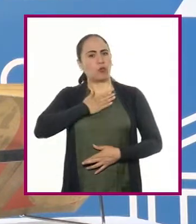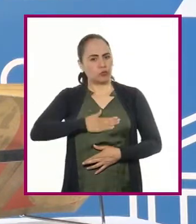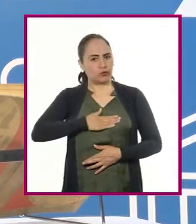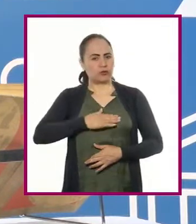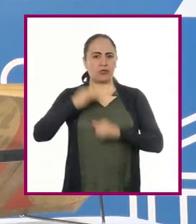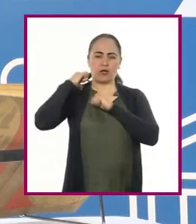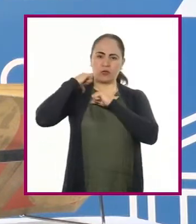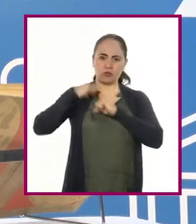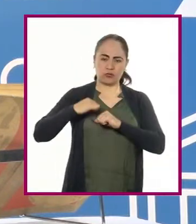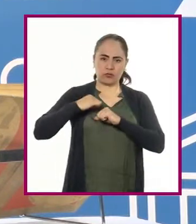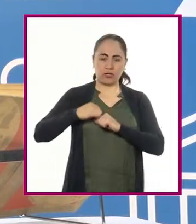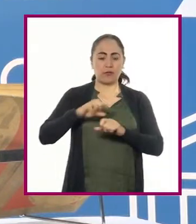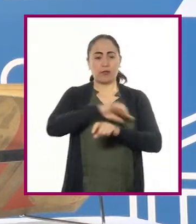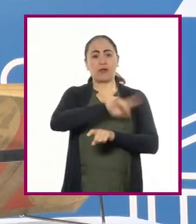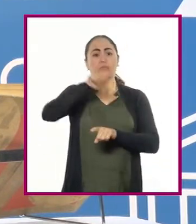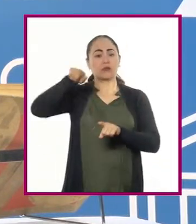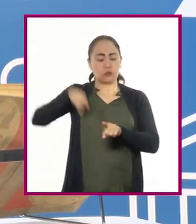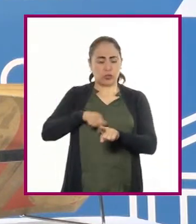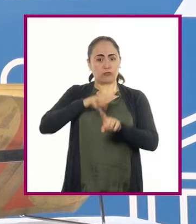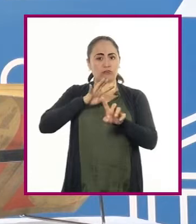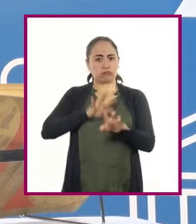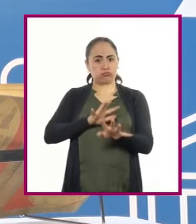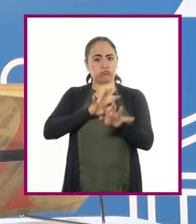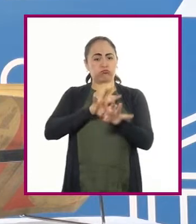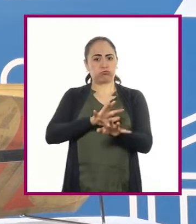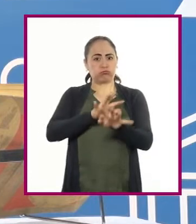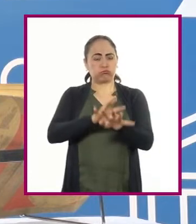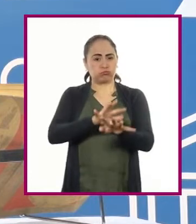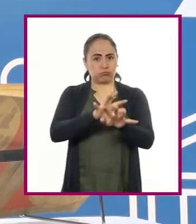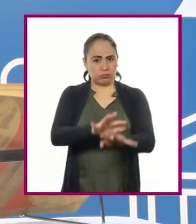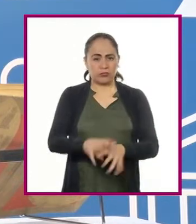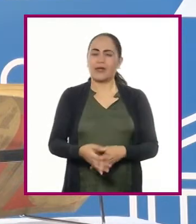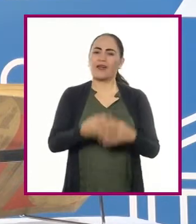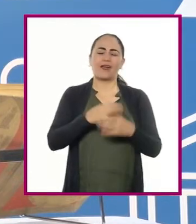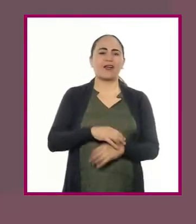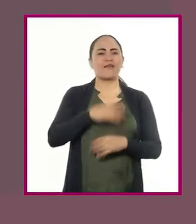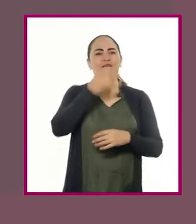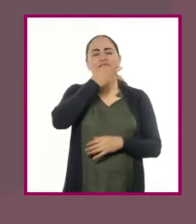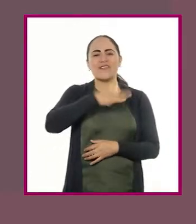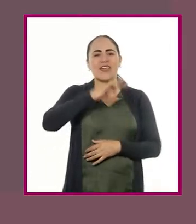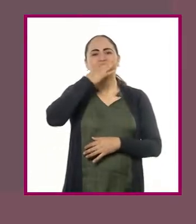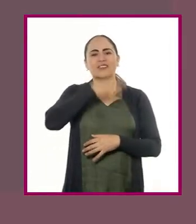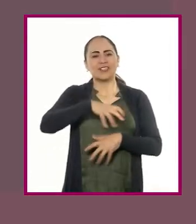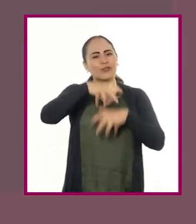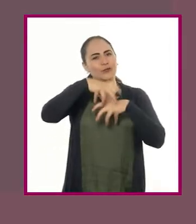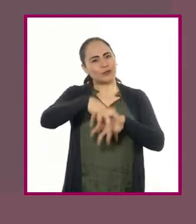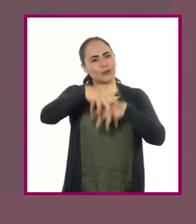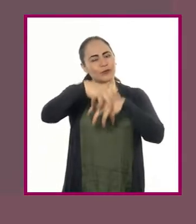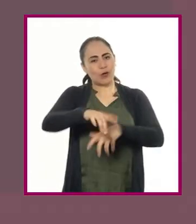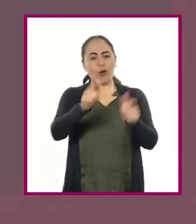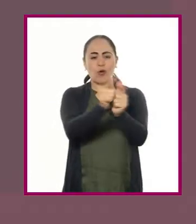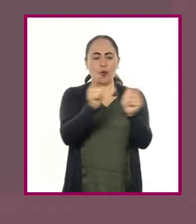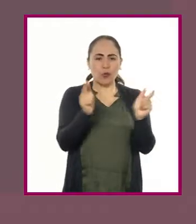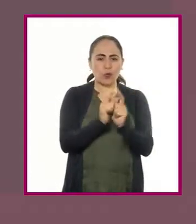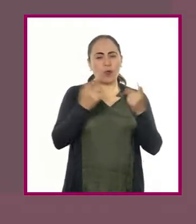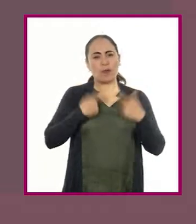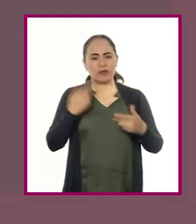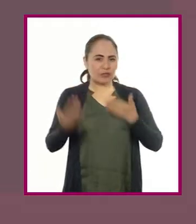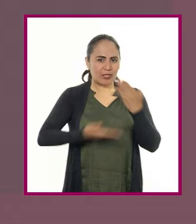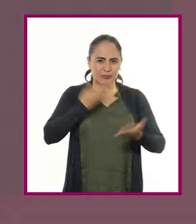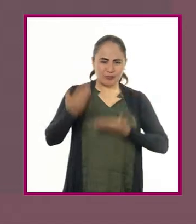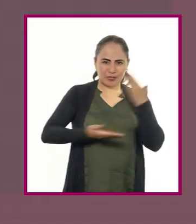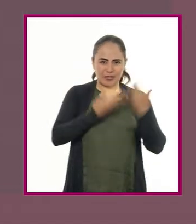Lo seguía una alegre comparsa que marcaba un tono festivo de la celebración. Un grupo de danzantes con disfraces